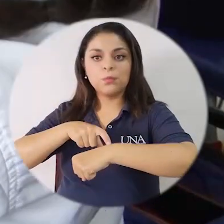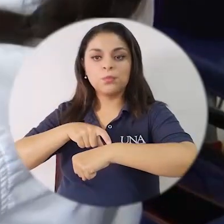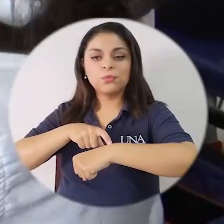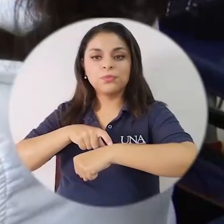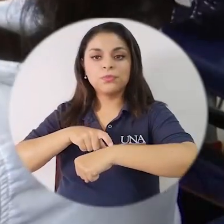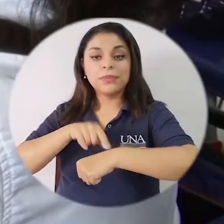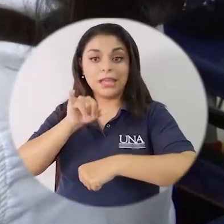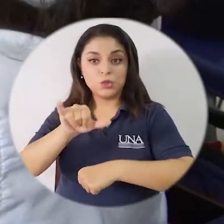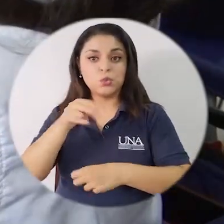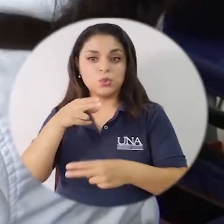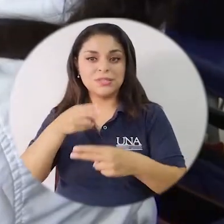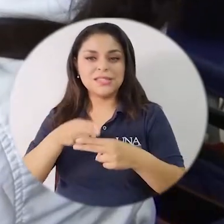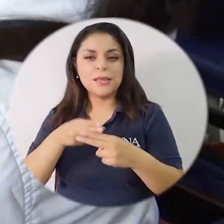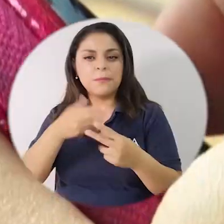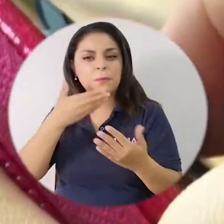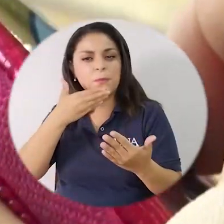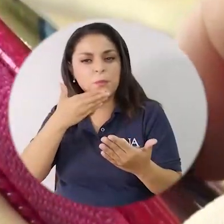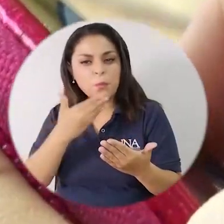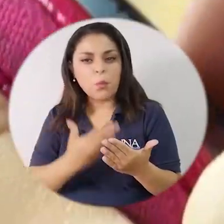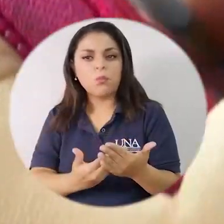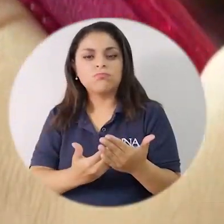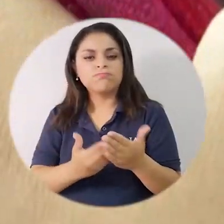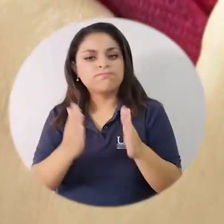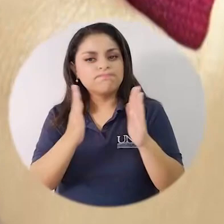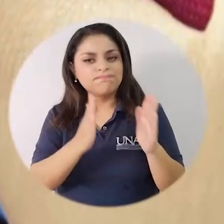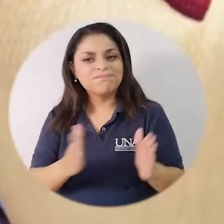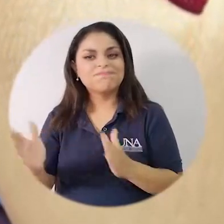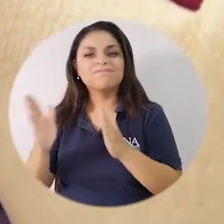llama autoeficacia a la hora de